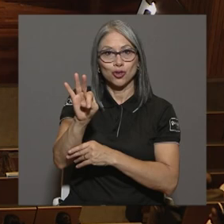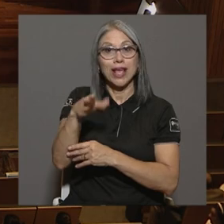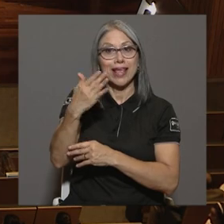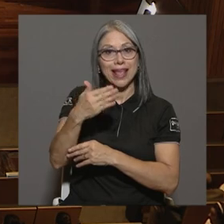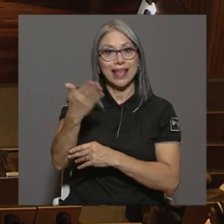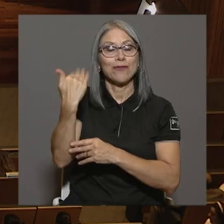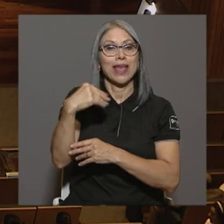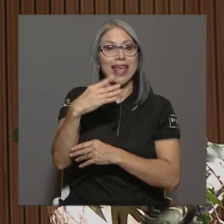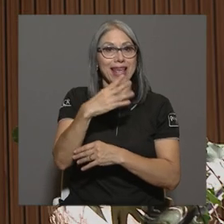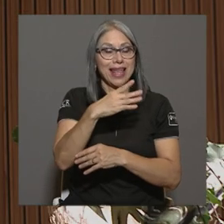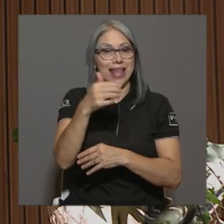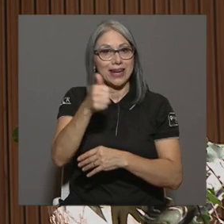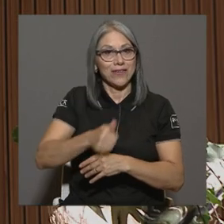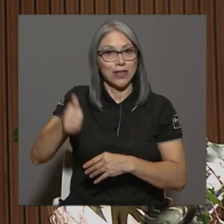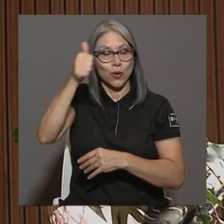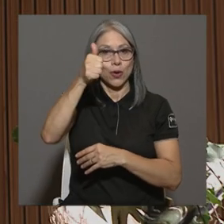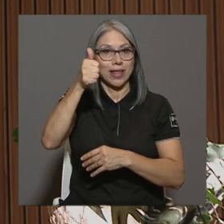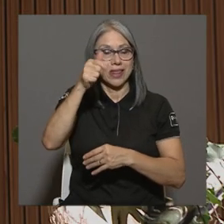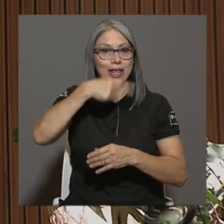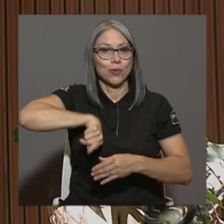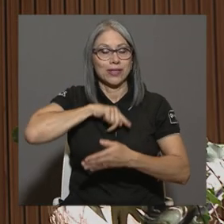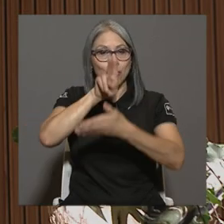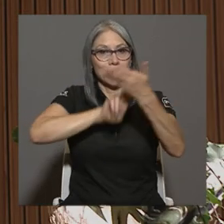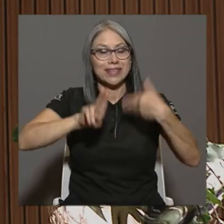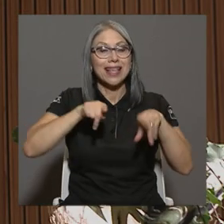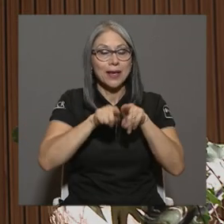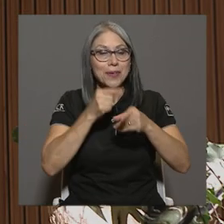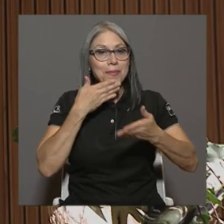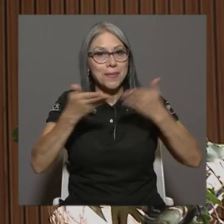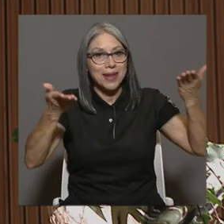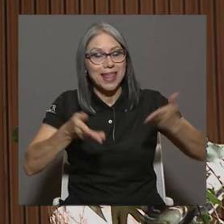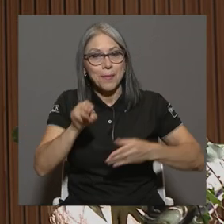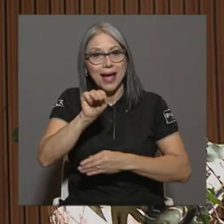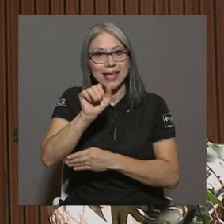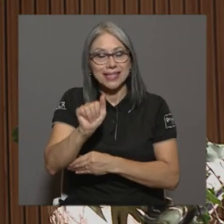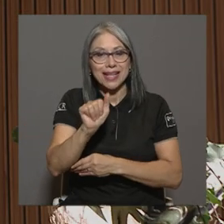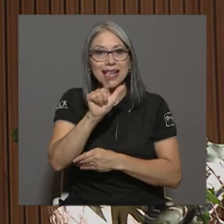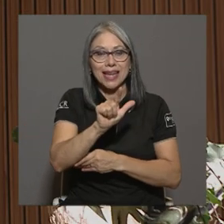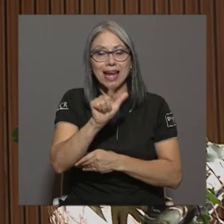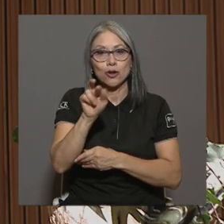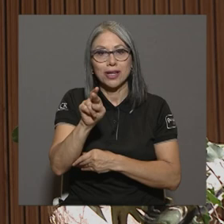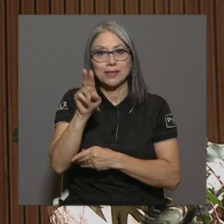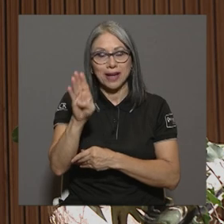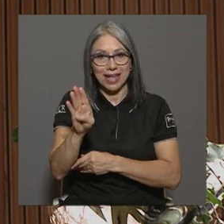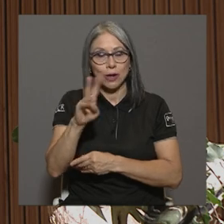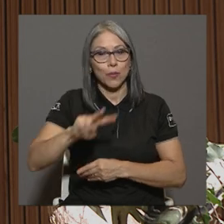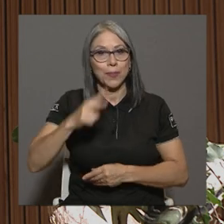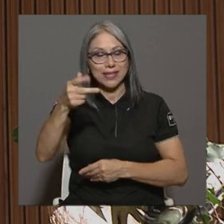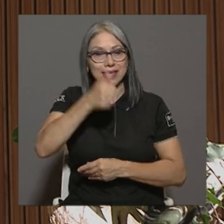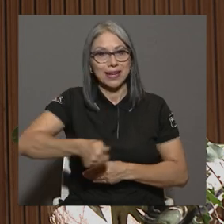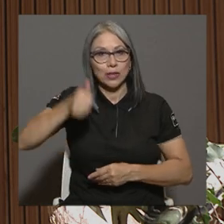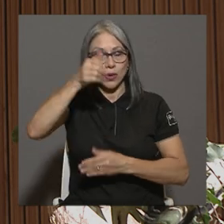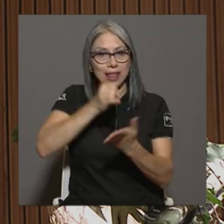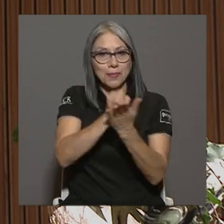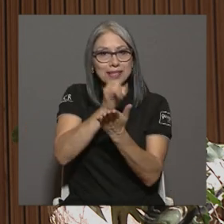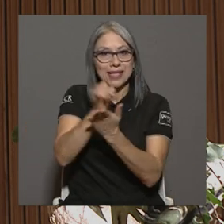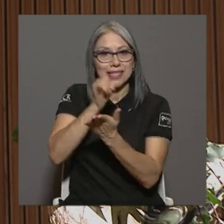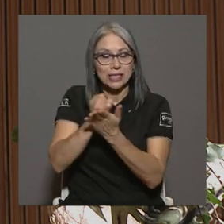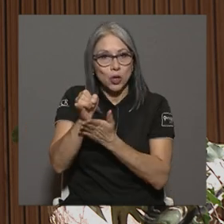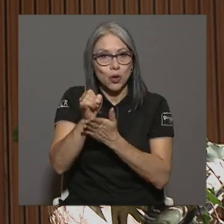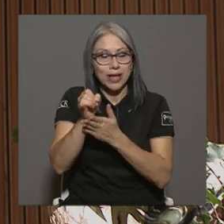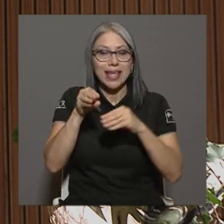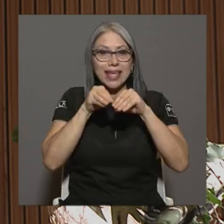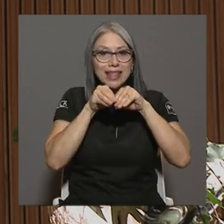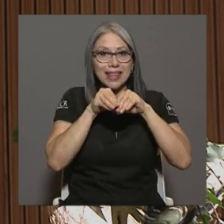nuestra universidad. También le doy una cordial bienvenida a la magistra Liliana Rodríguez Barquero, vicerrectora de Investigación y